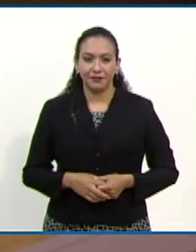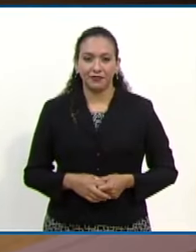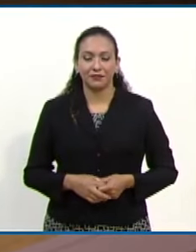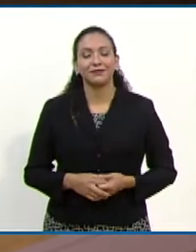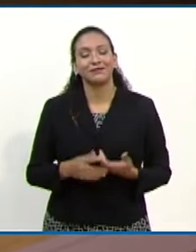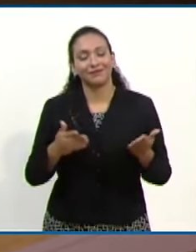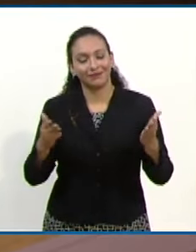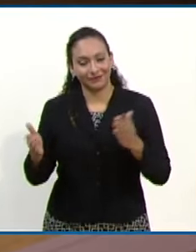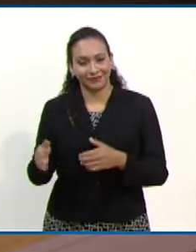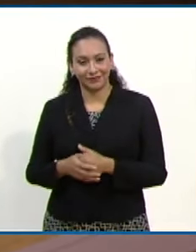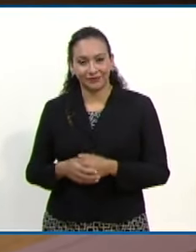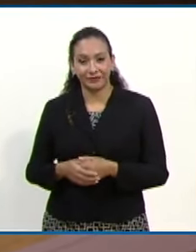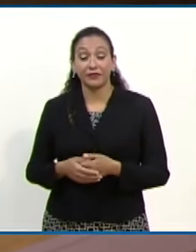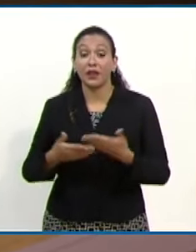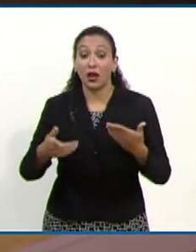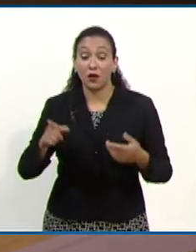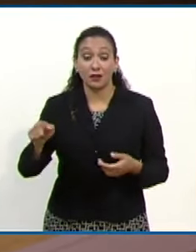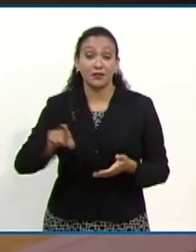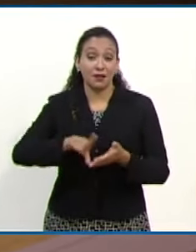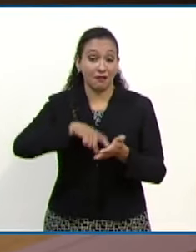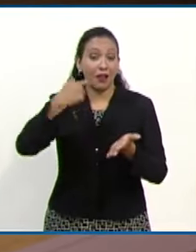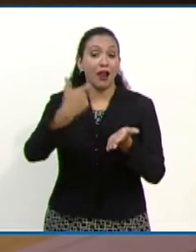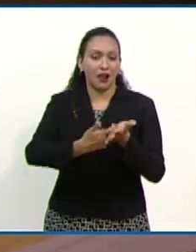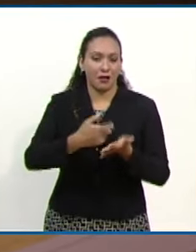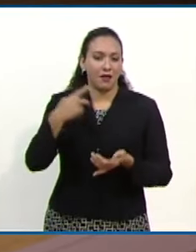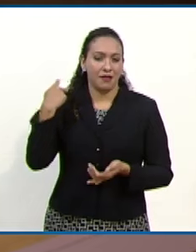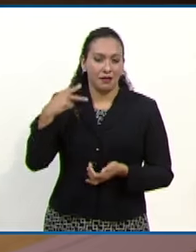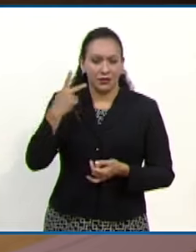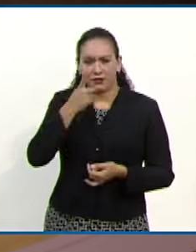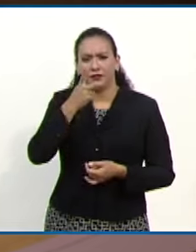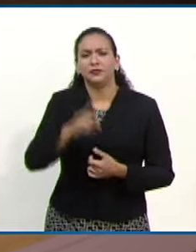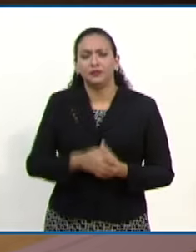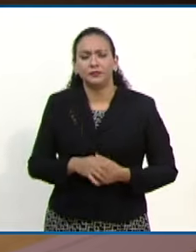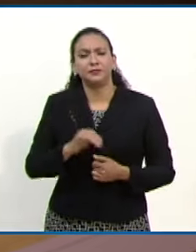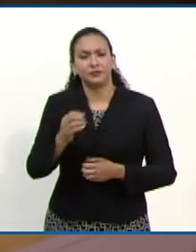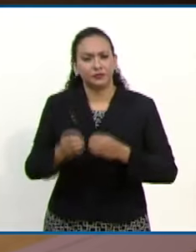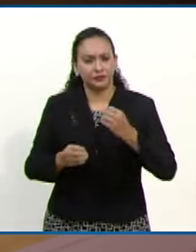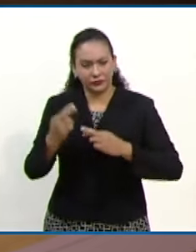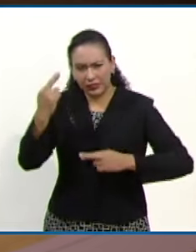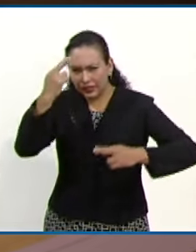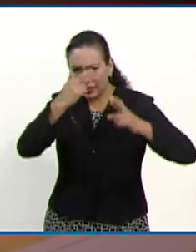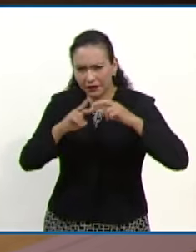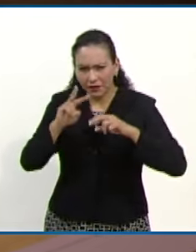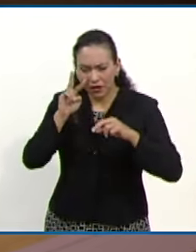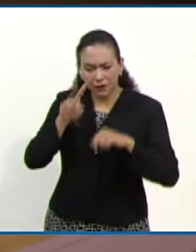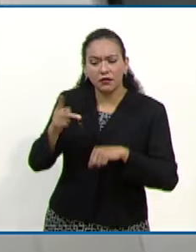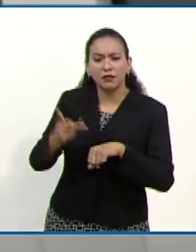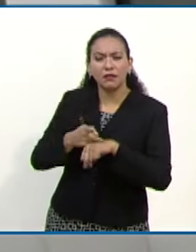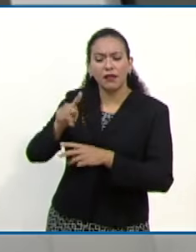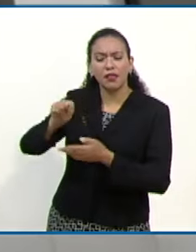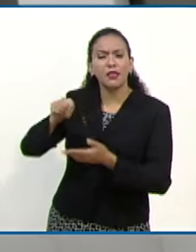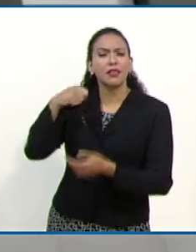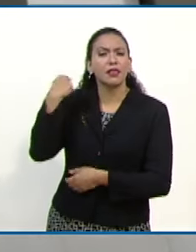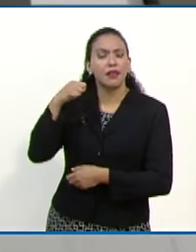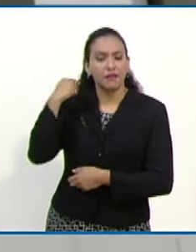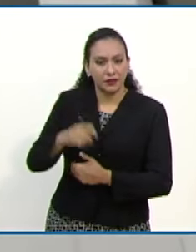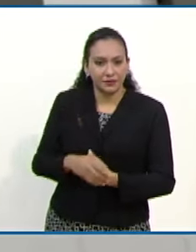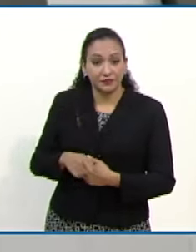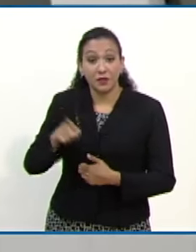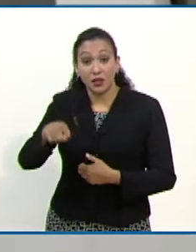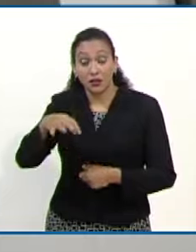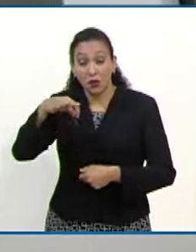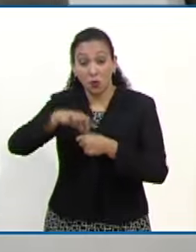Por su parte, la Sala Regional Xalapa confirmó la resolución del Tribunal Electoral de Tabasco que negó el recuento total de votos de la